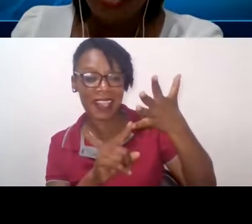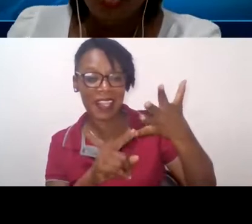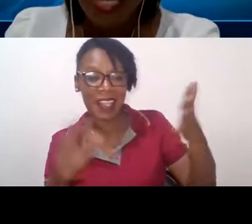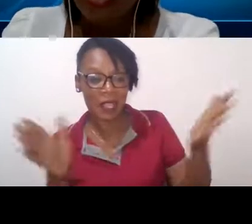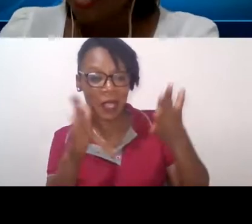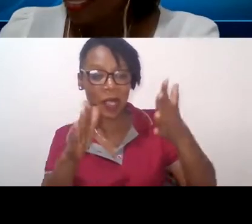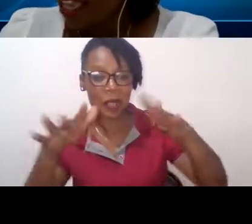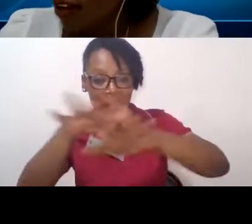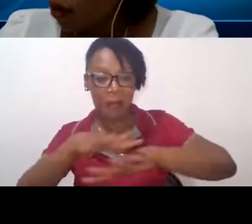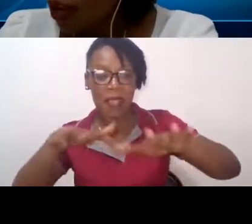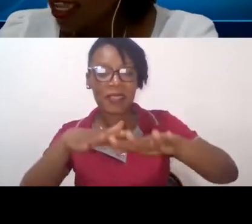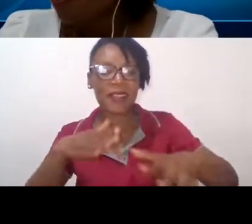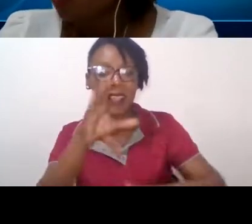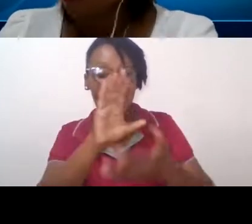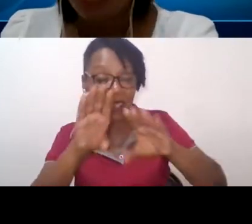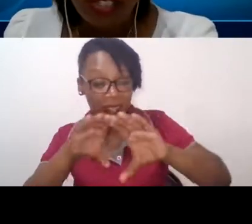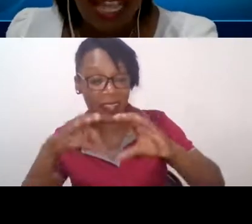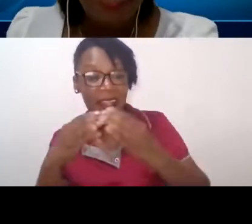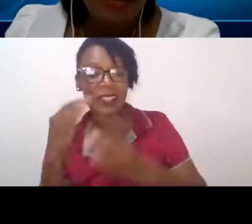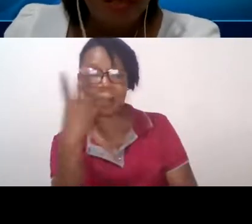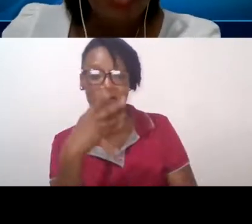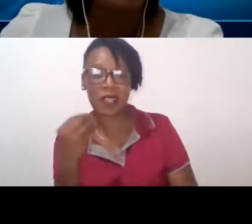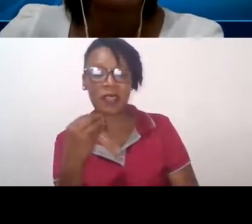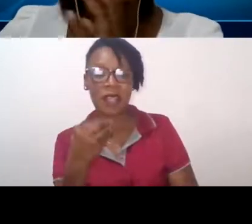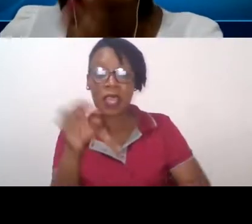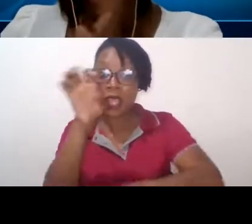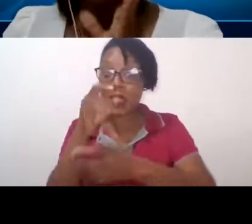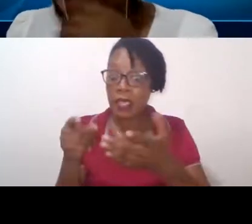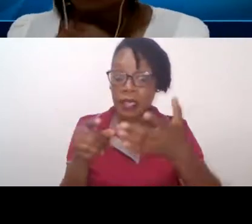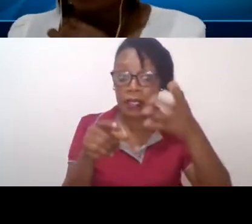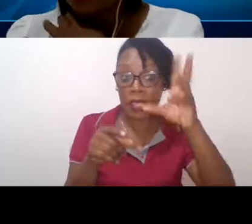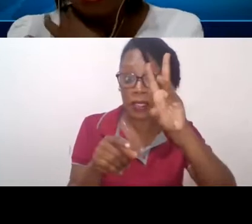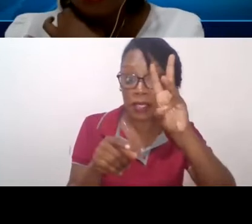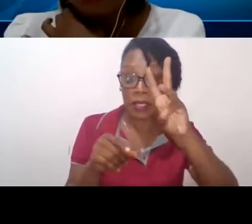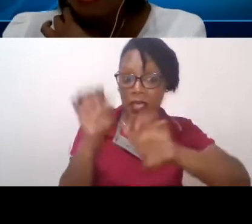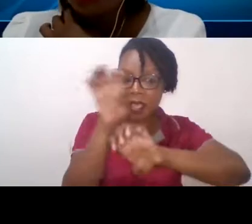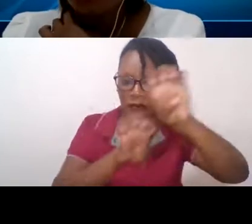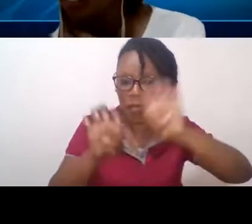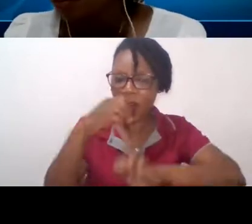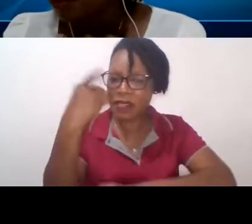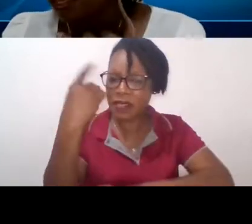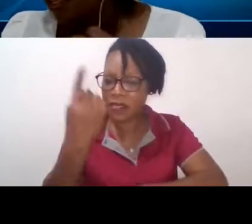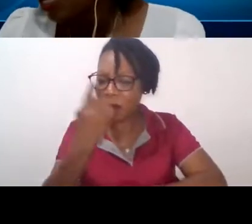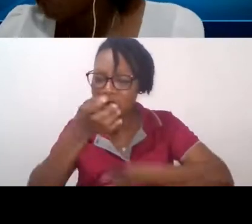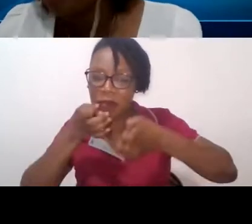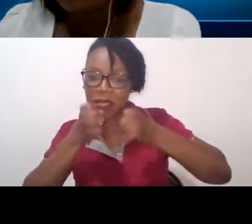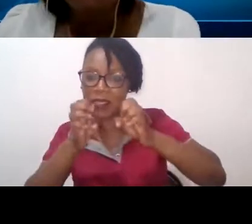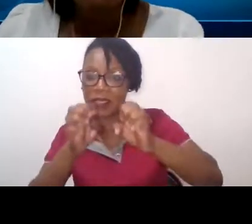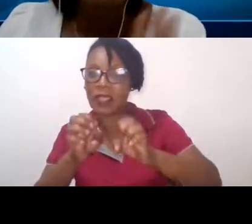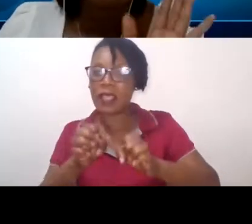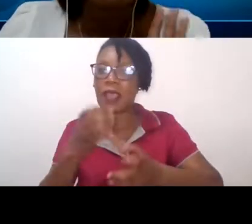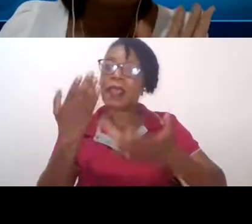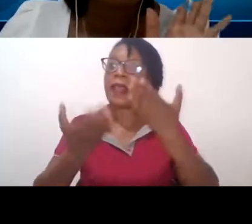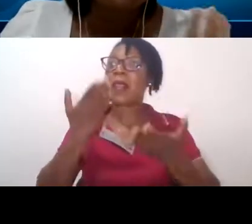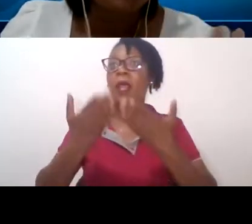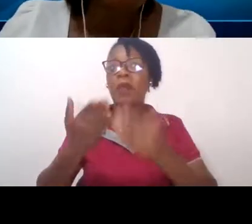de eso es, evaluemos constantemente las estrategias. ¿Qué quiere decir eso? Bueno, que puede ser